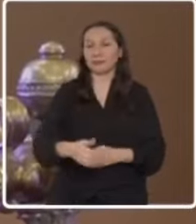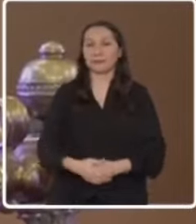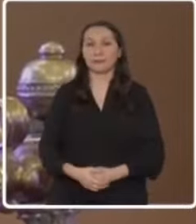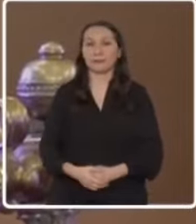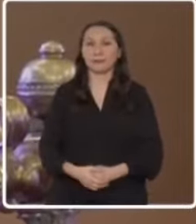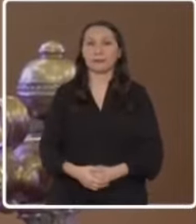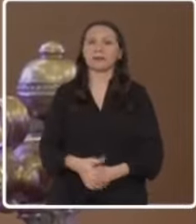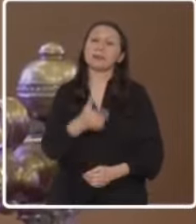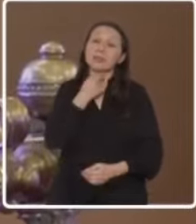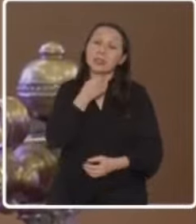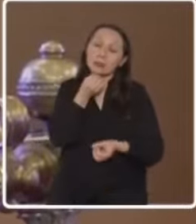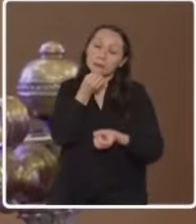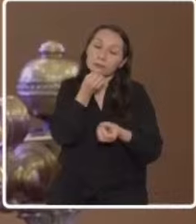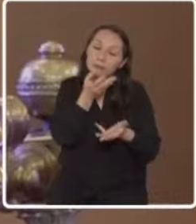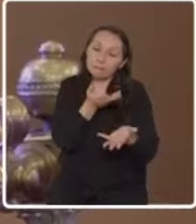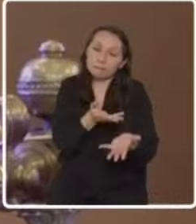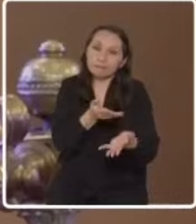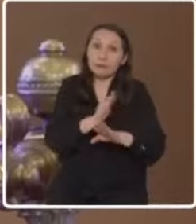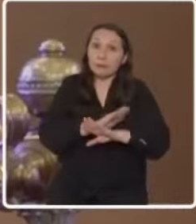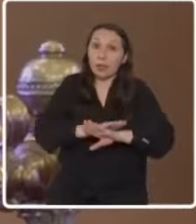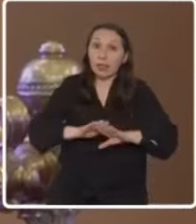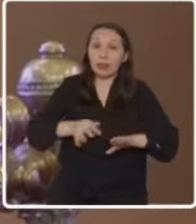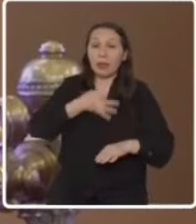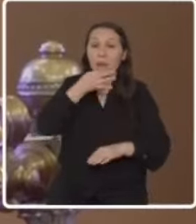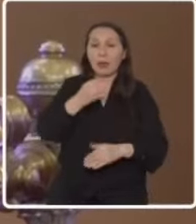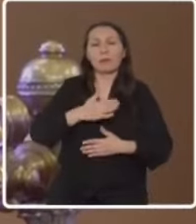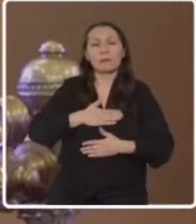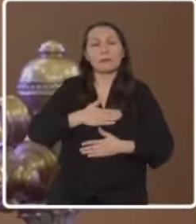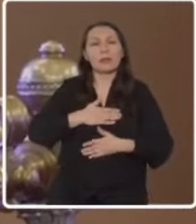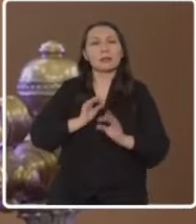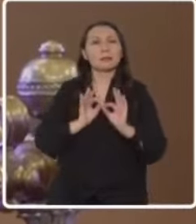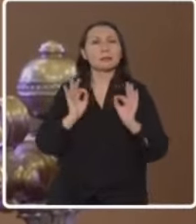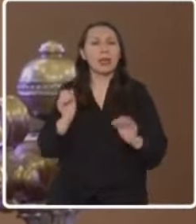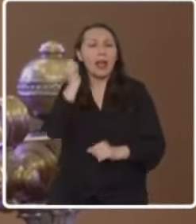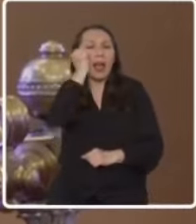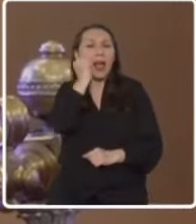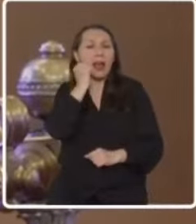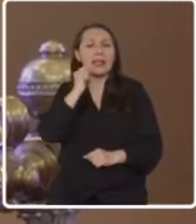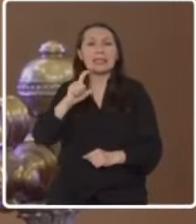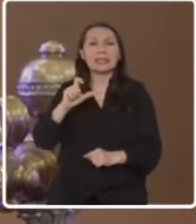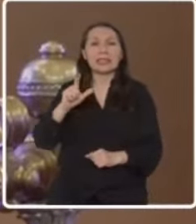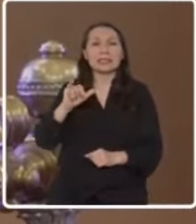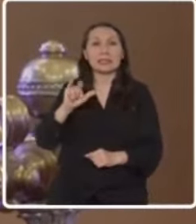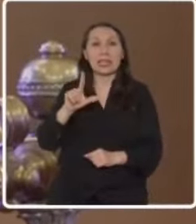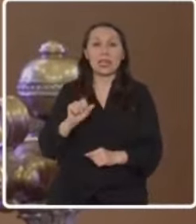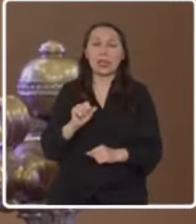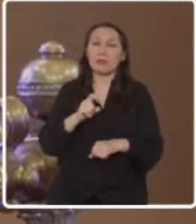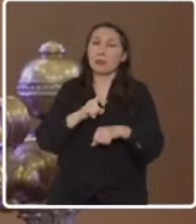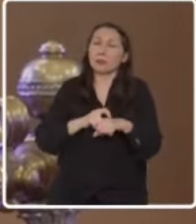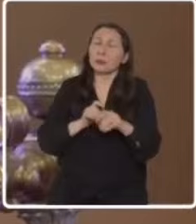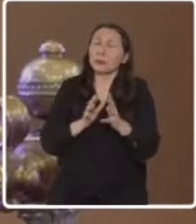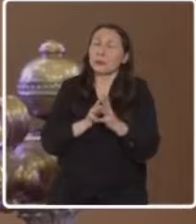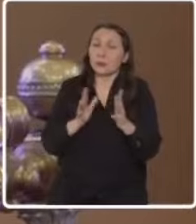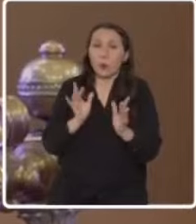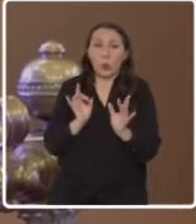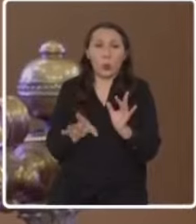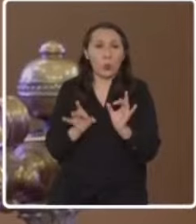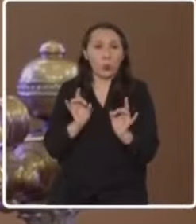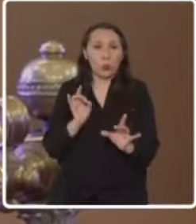Quiero expresar para terminar mi especial cariño a Cecilia, en este momento tan